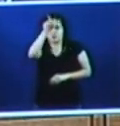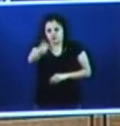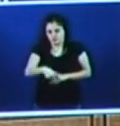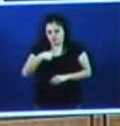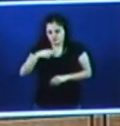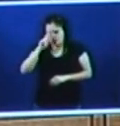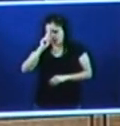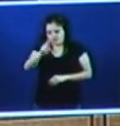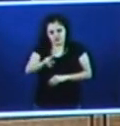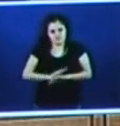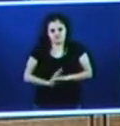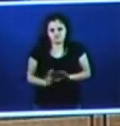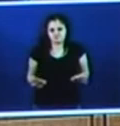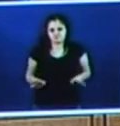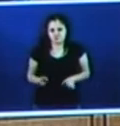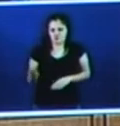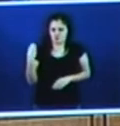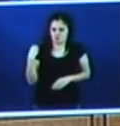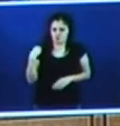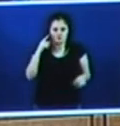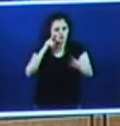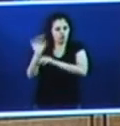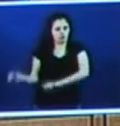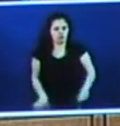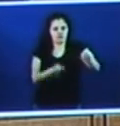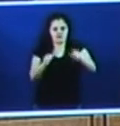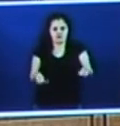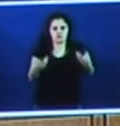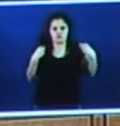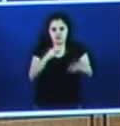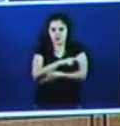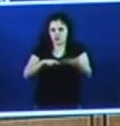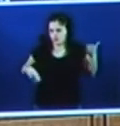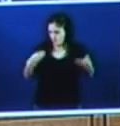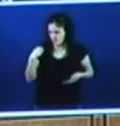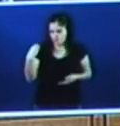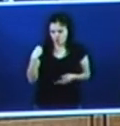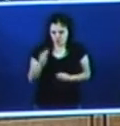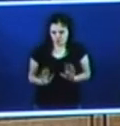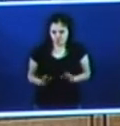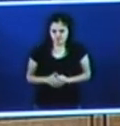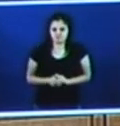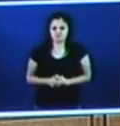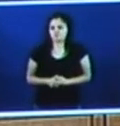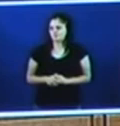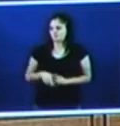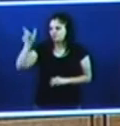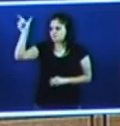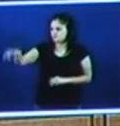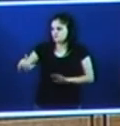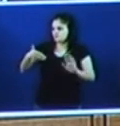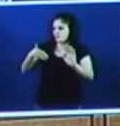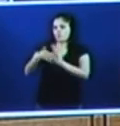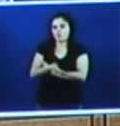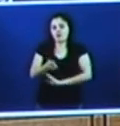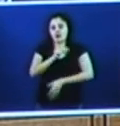me pregunta pola defensa das competencias de Galicia. Señoría, non se trata de que Galicia xerza